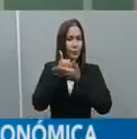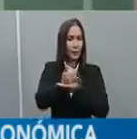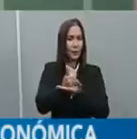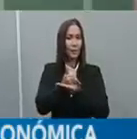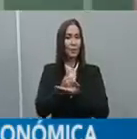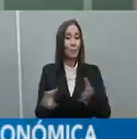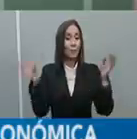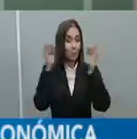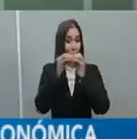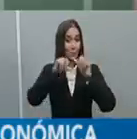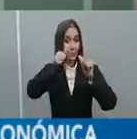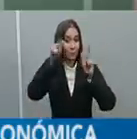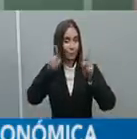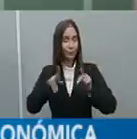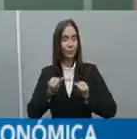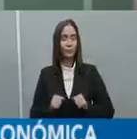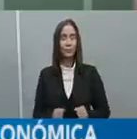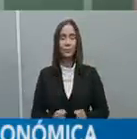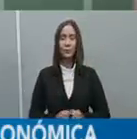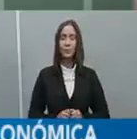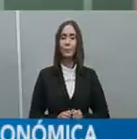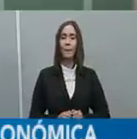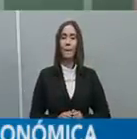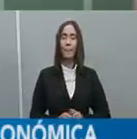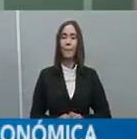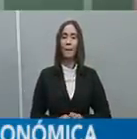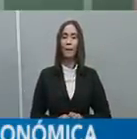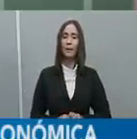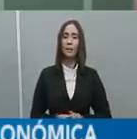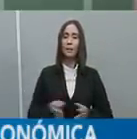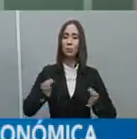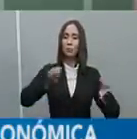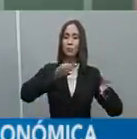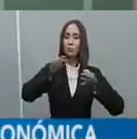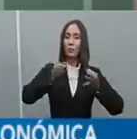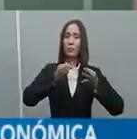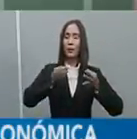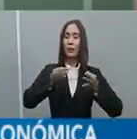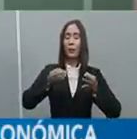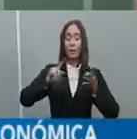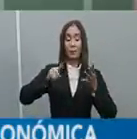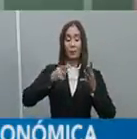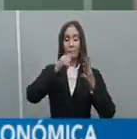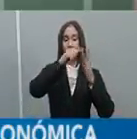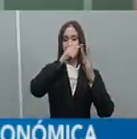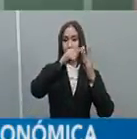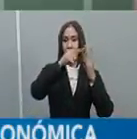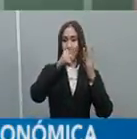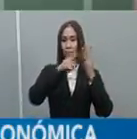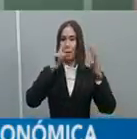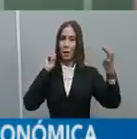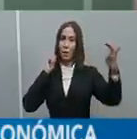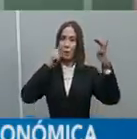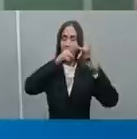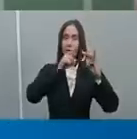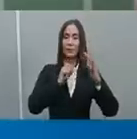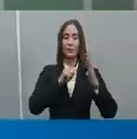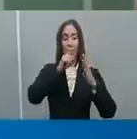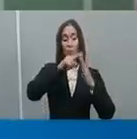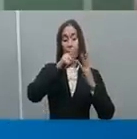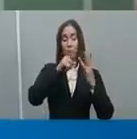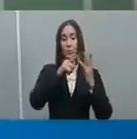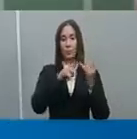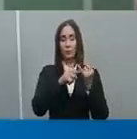Señoras y señores, les hablaba al comienzo de cuatro desafíos y, como saben, el cuarto está